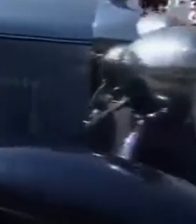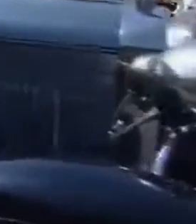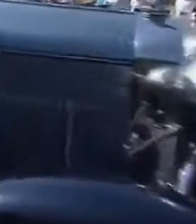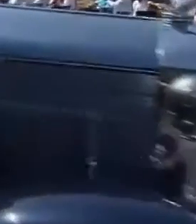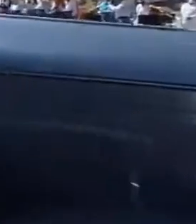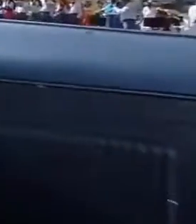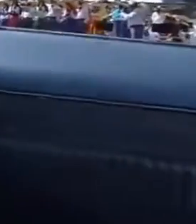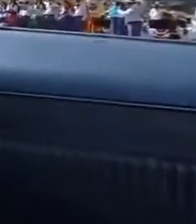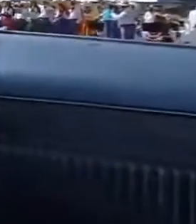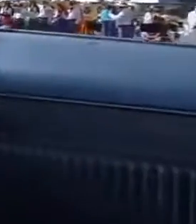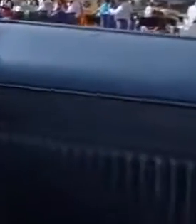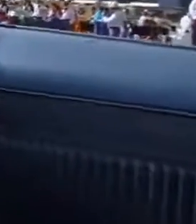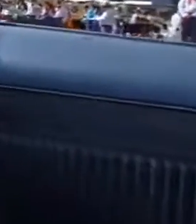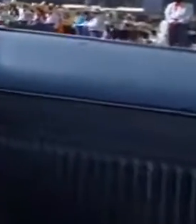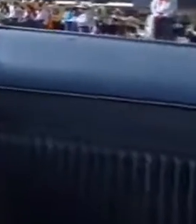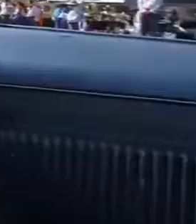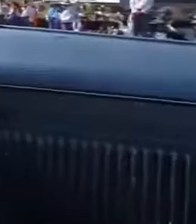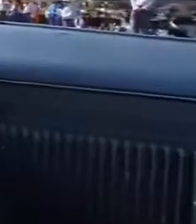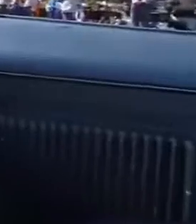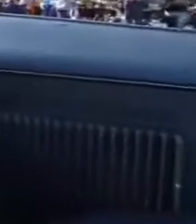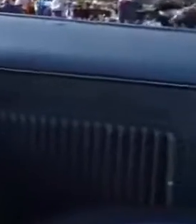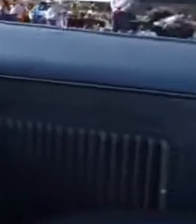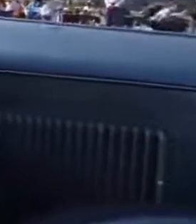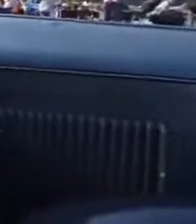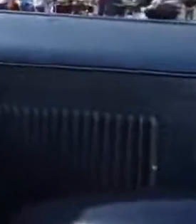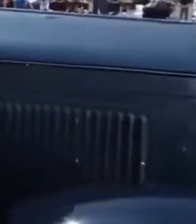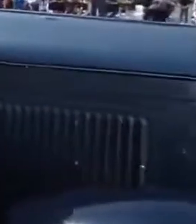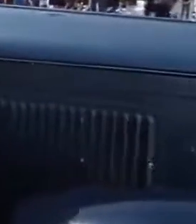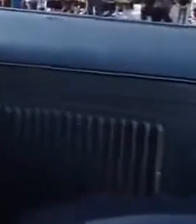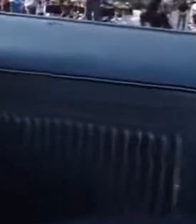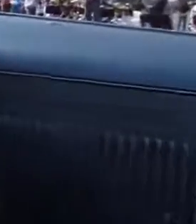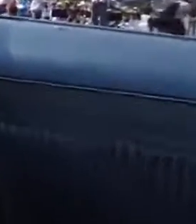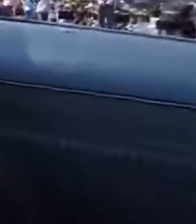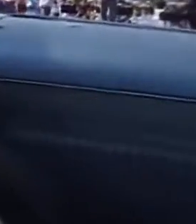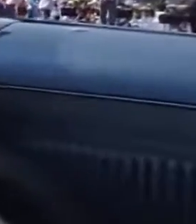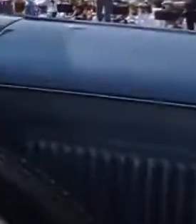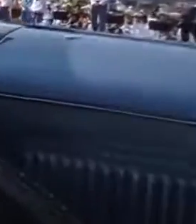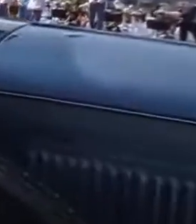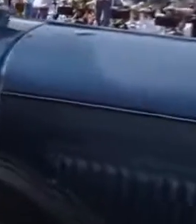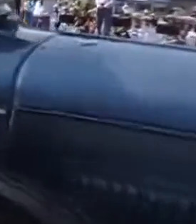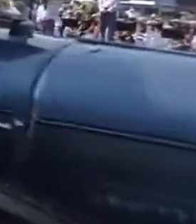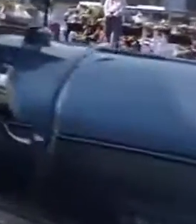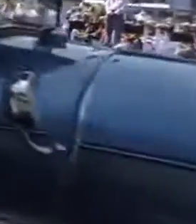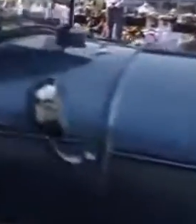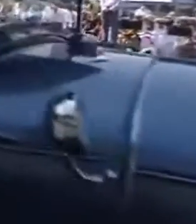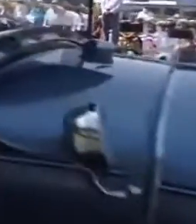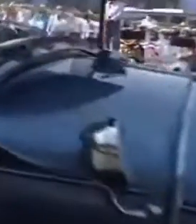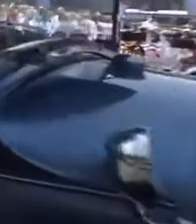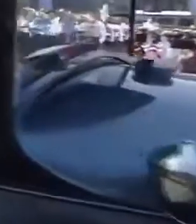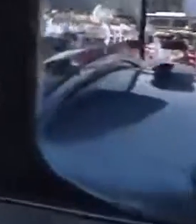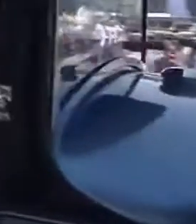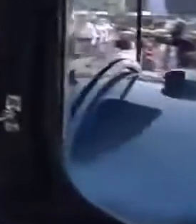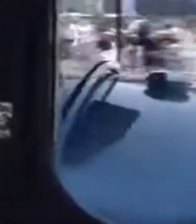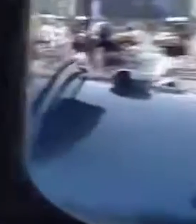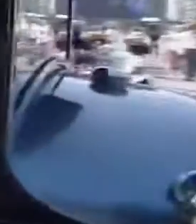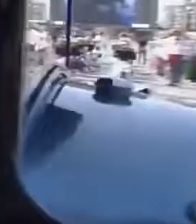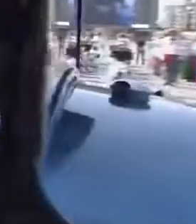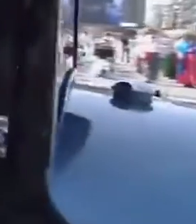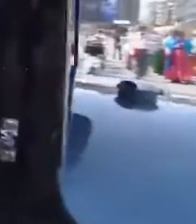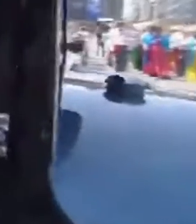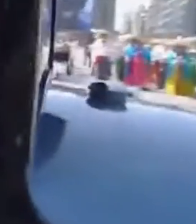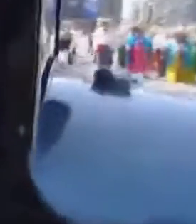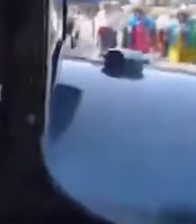Estado, representado aquí por aspectos culturales tan distintivos y tan nuestros, pero tan propios también para todos los